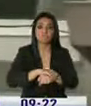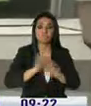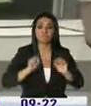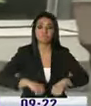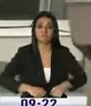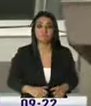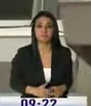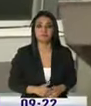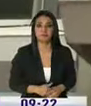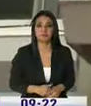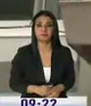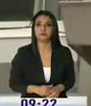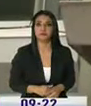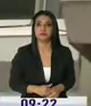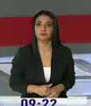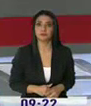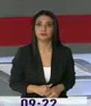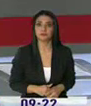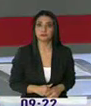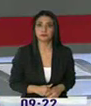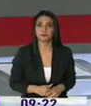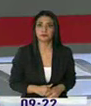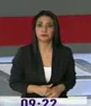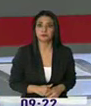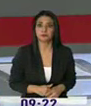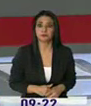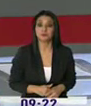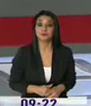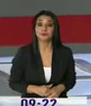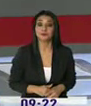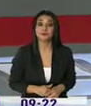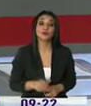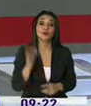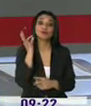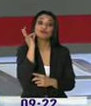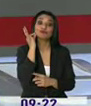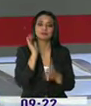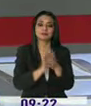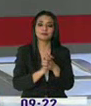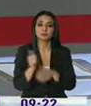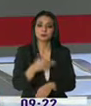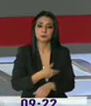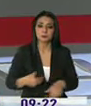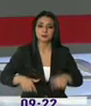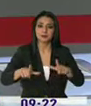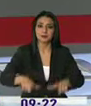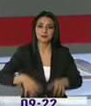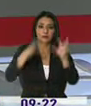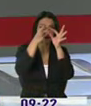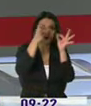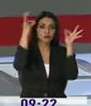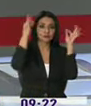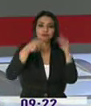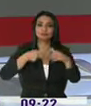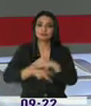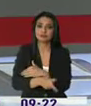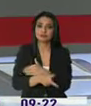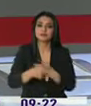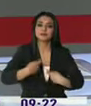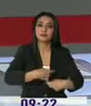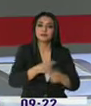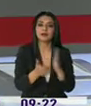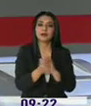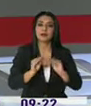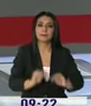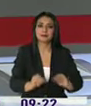informó Andrea Valareso. La primera dama de la Nación, Rocío González, inauguró los talleres de capacitación para mujeres que forman parte